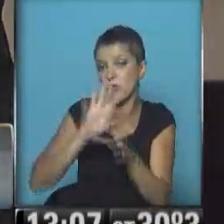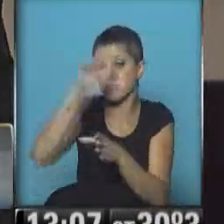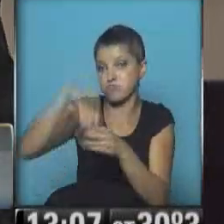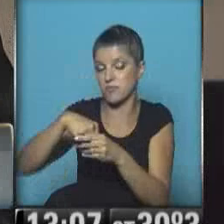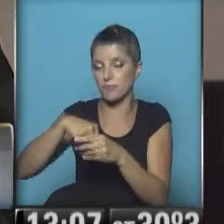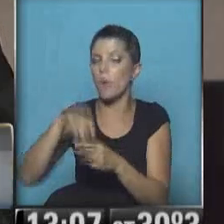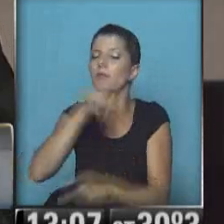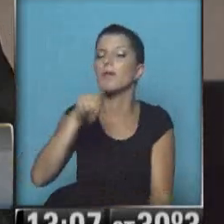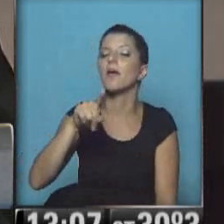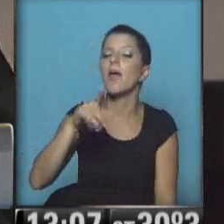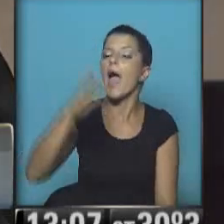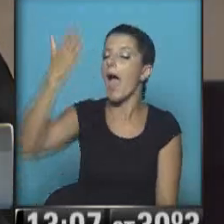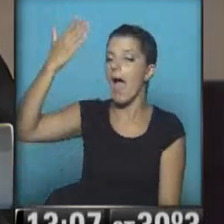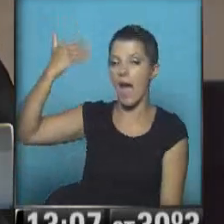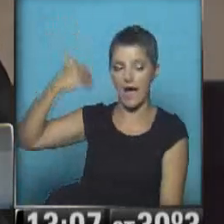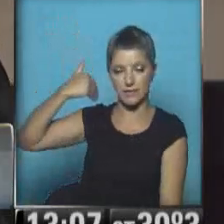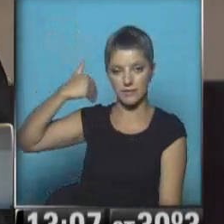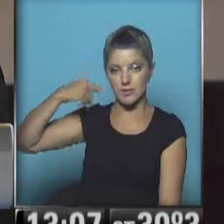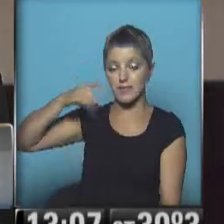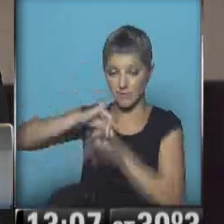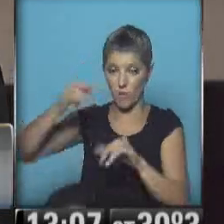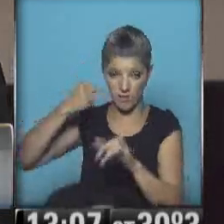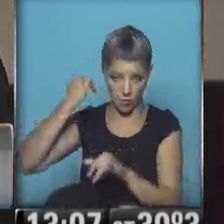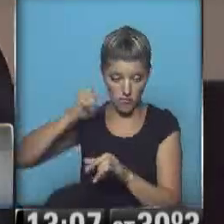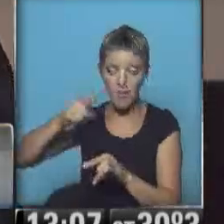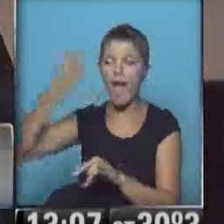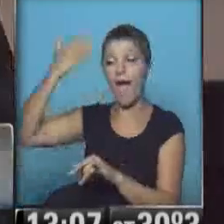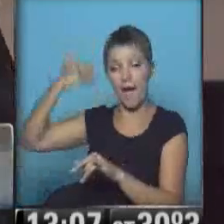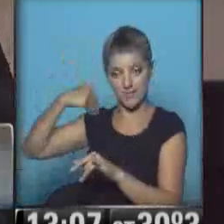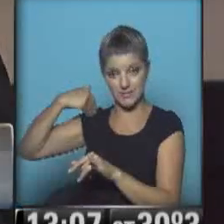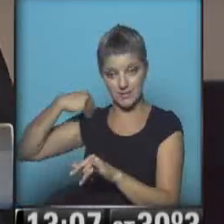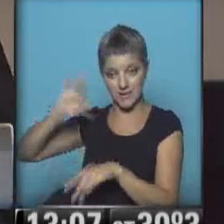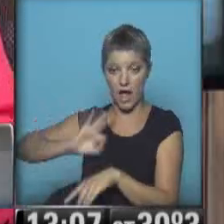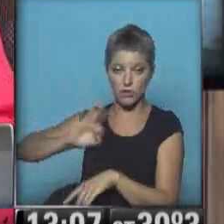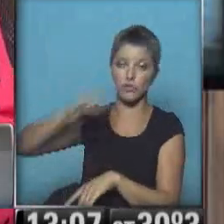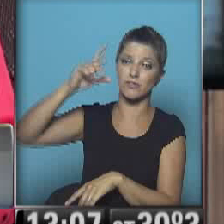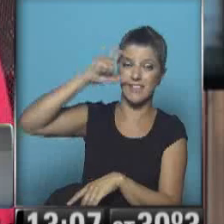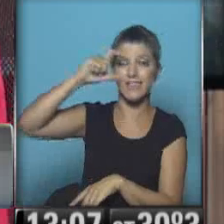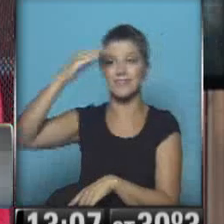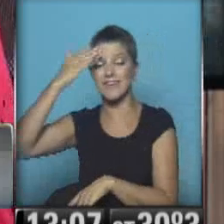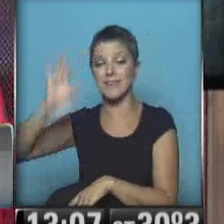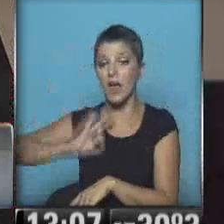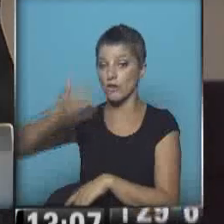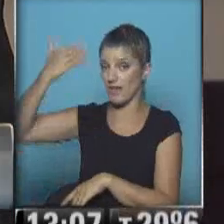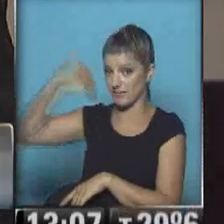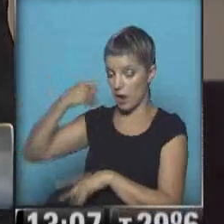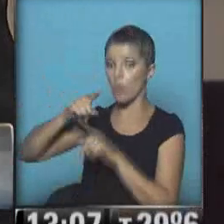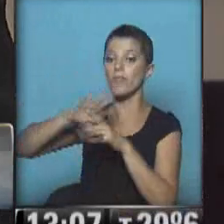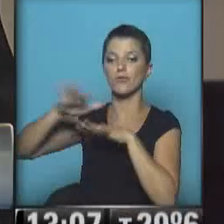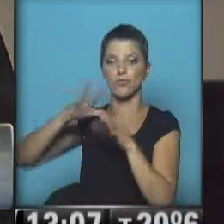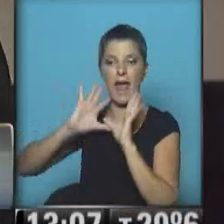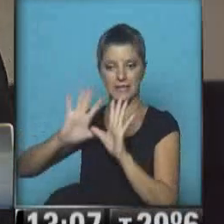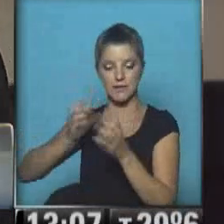como marcaba el informe, como hace no tantos años, 10, 15 años atrás, cuando una de estas expresiones de extrema